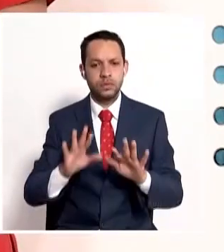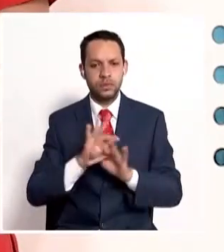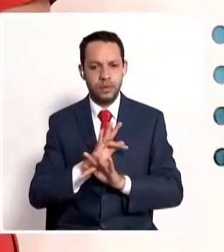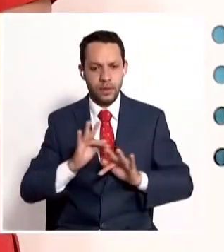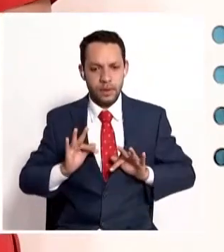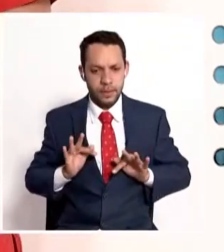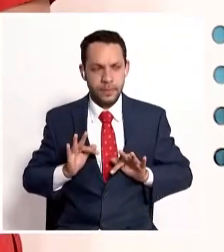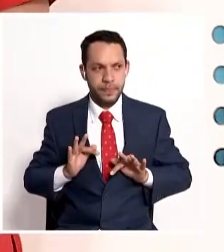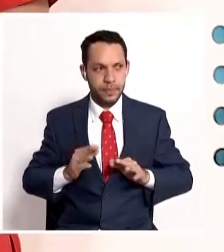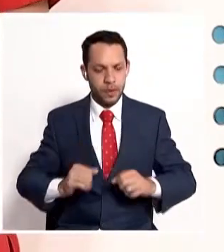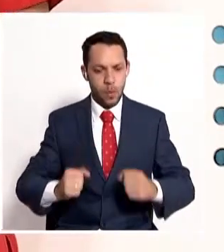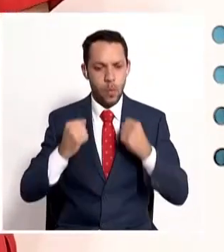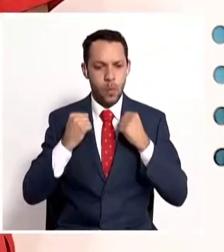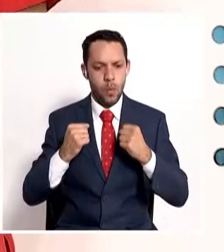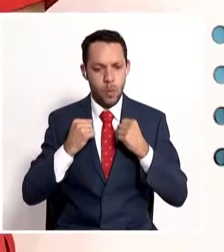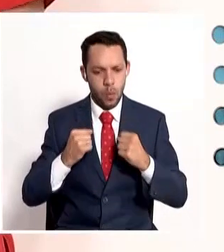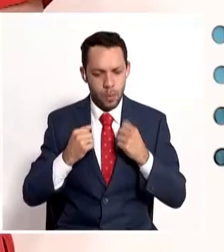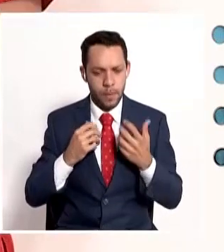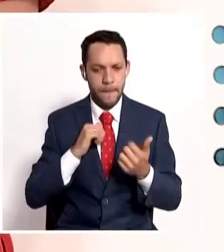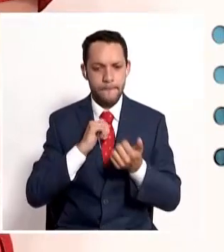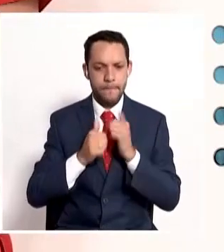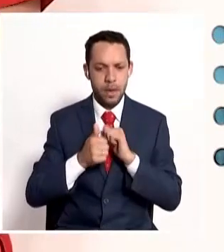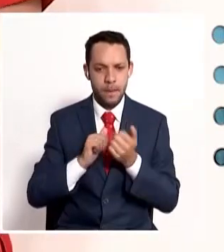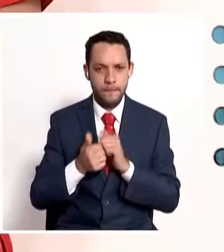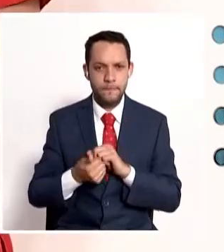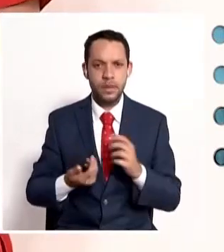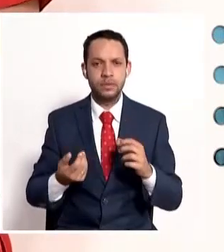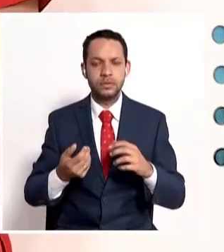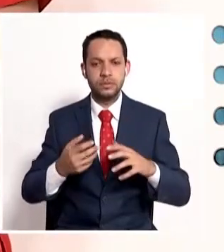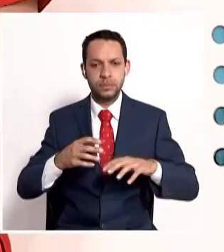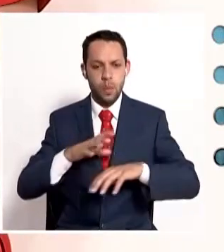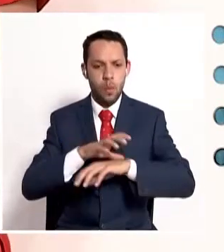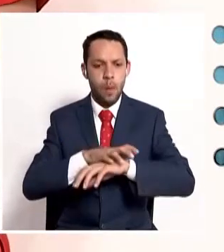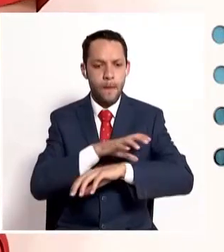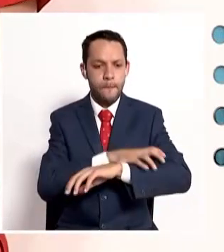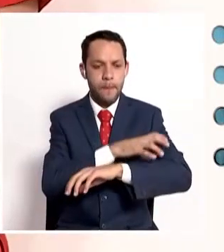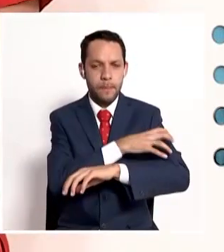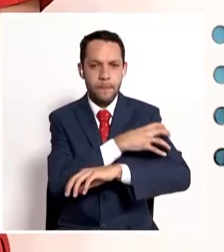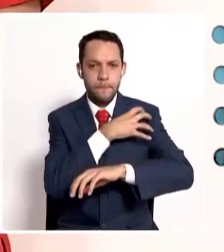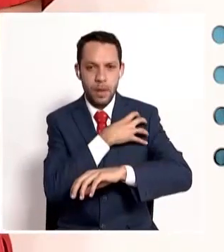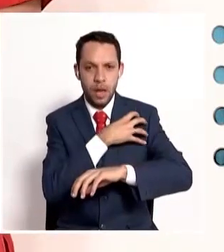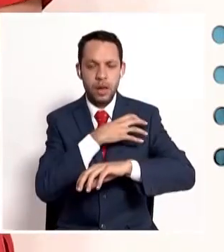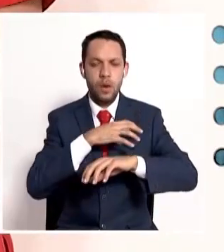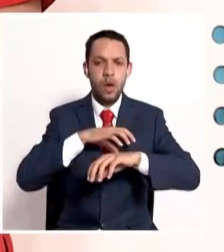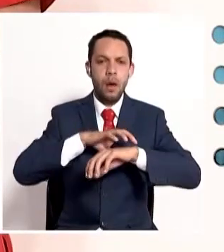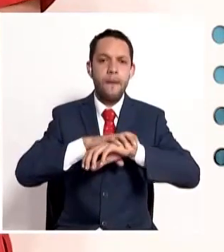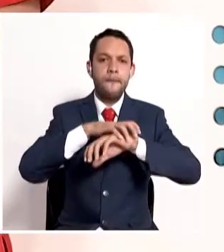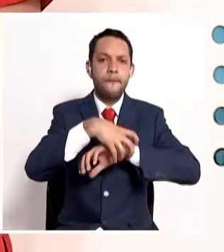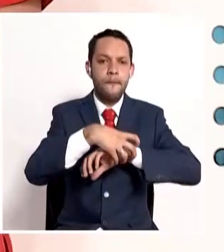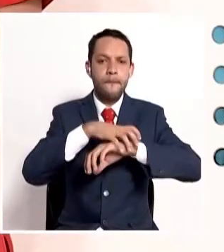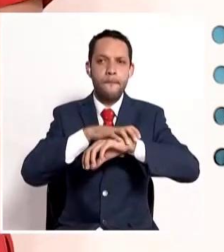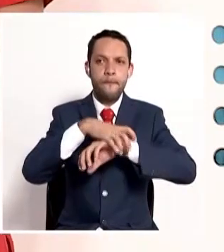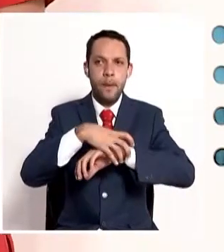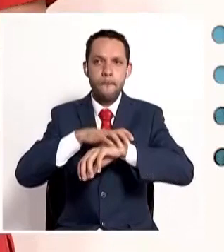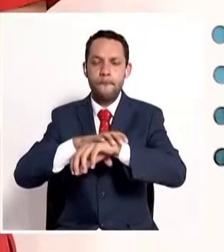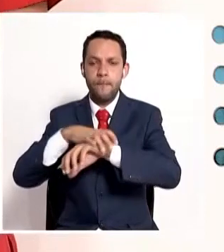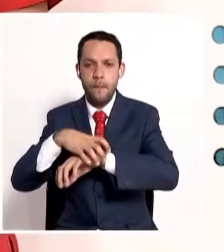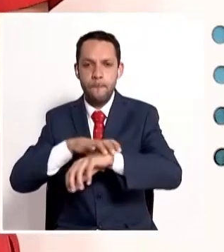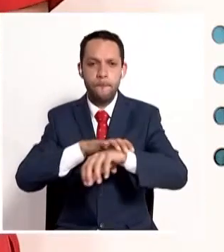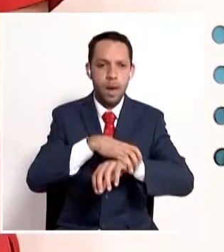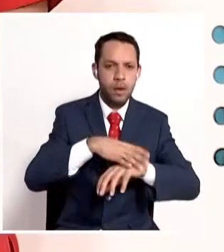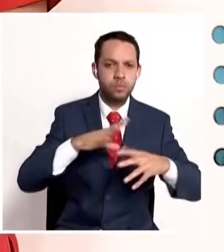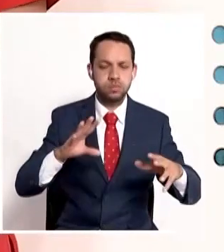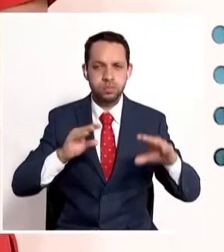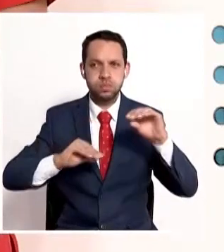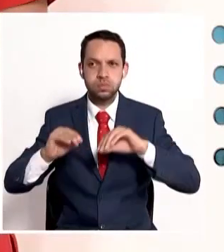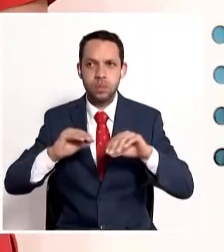terapia física la osteopatía tiene unos movimientos que son supremamente importantes y que ayudan a todo a todos esos procesos